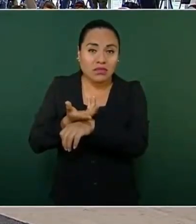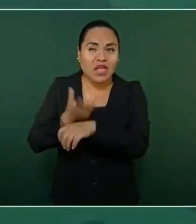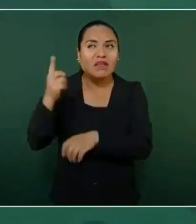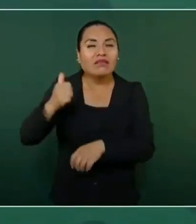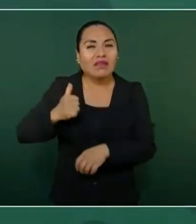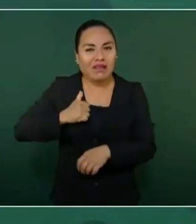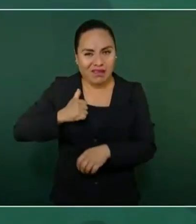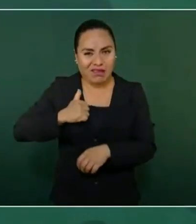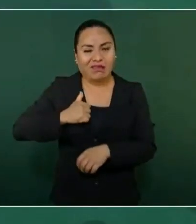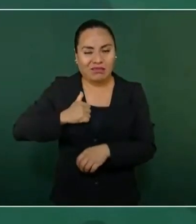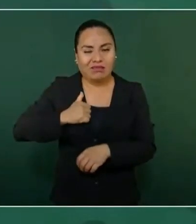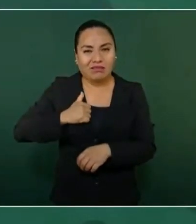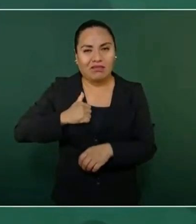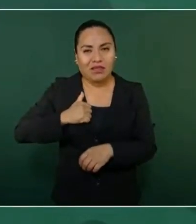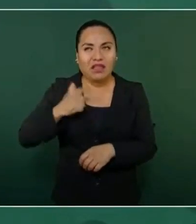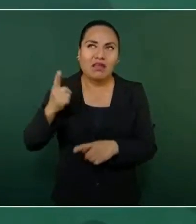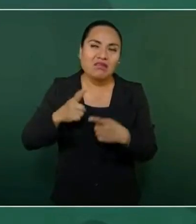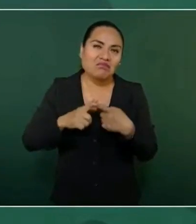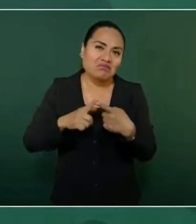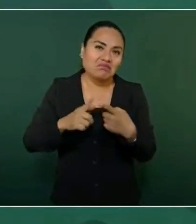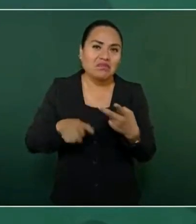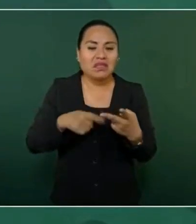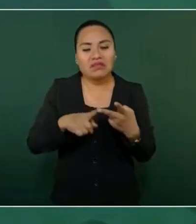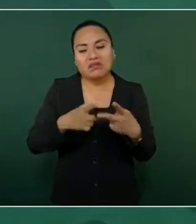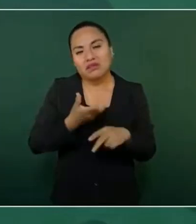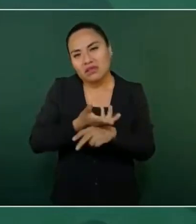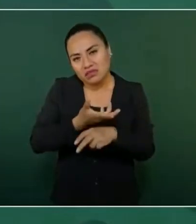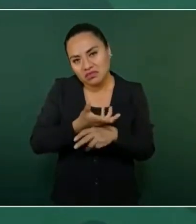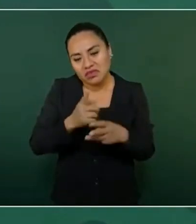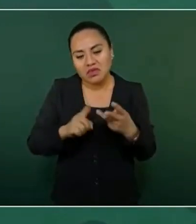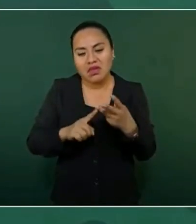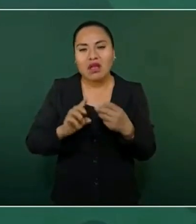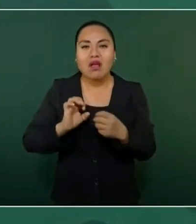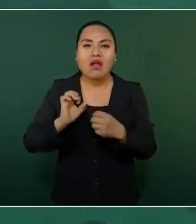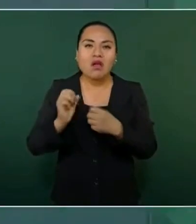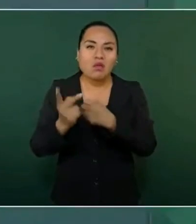Canadá, bueno, en Europa tienen un problema